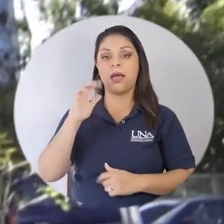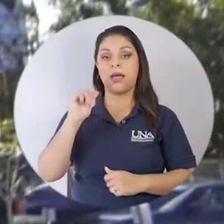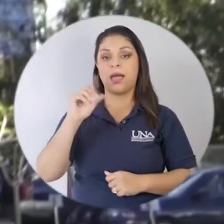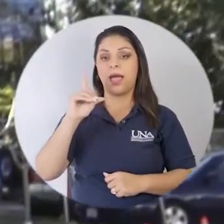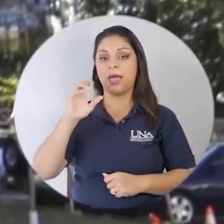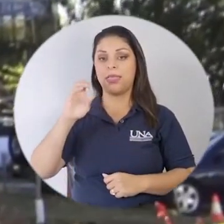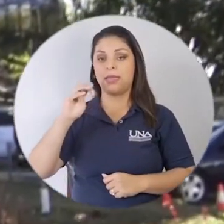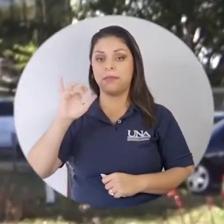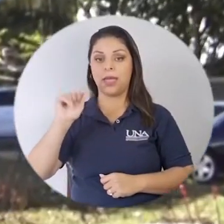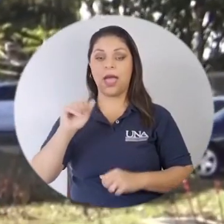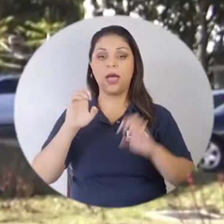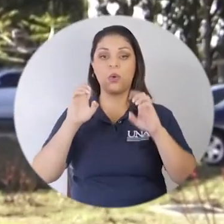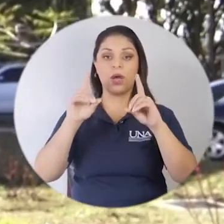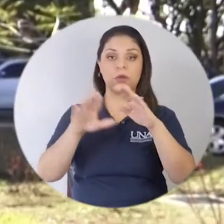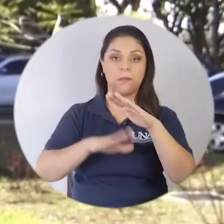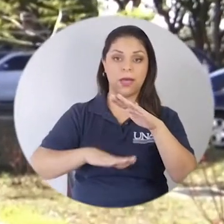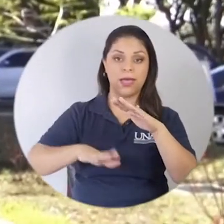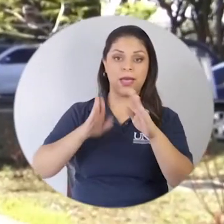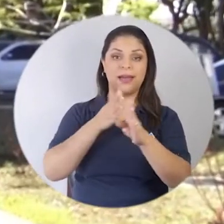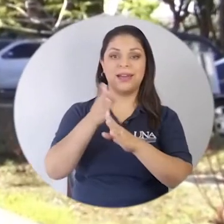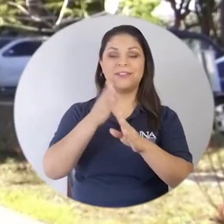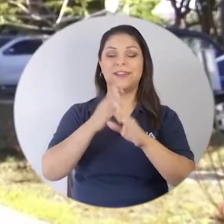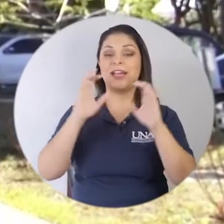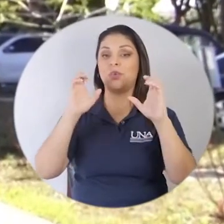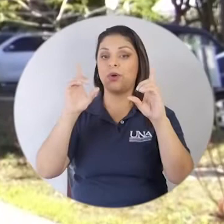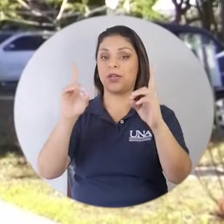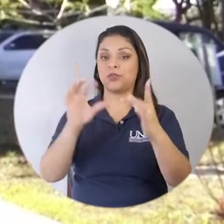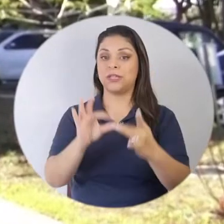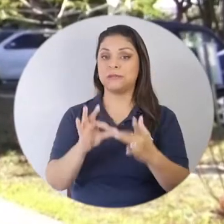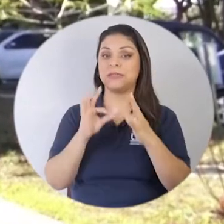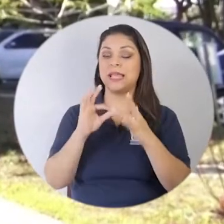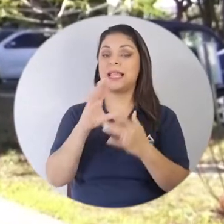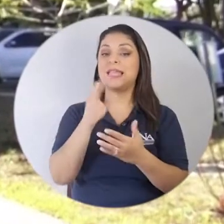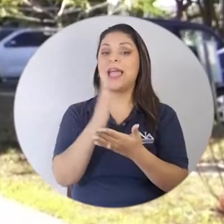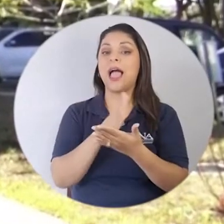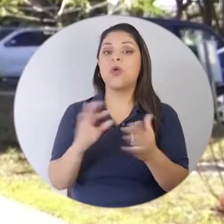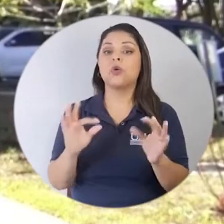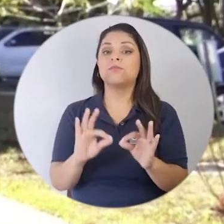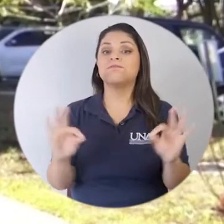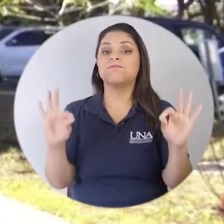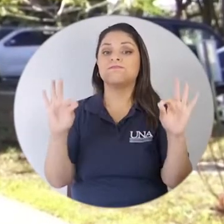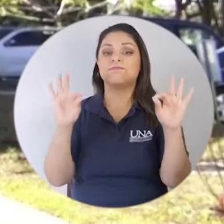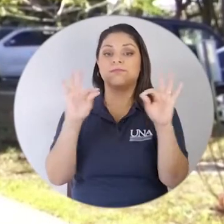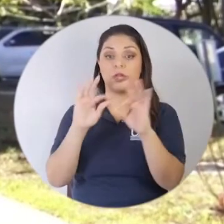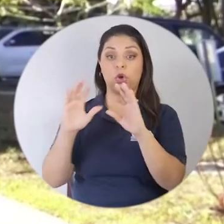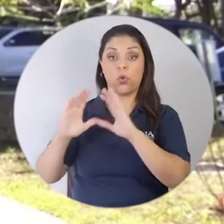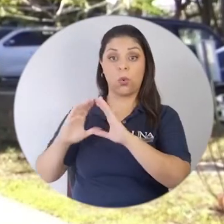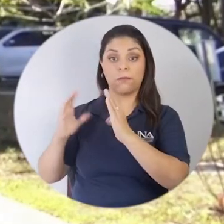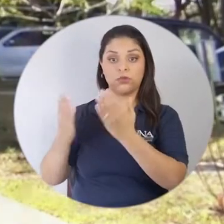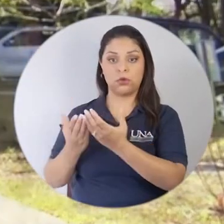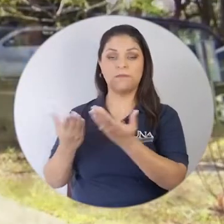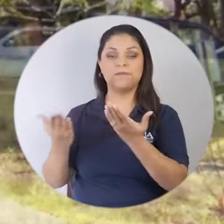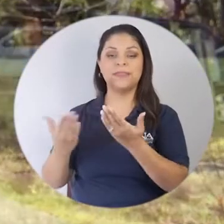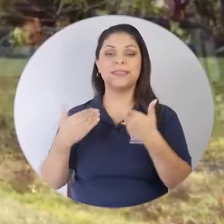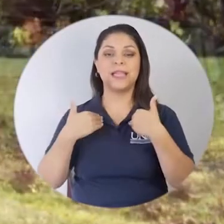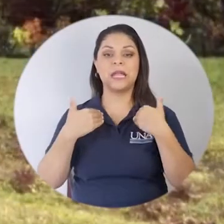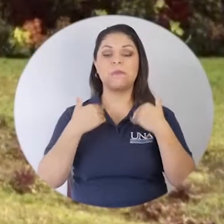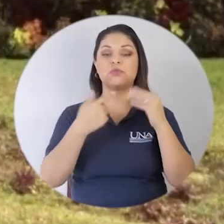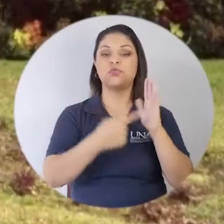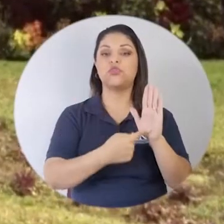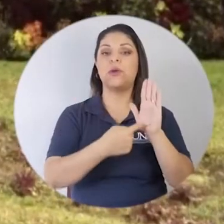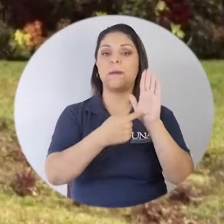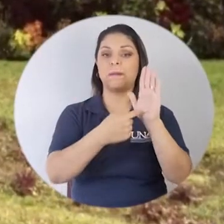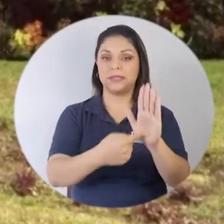la División de Educación Básica de la Carrera de Educación Especial. Y algo fundamental, doña Maribel, es que como comisión tenemos la